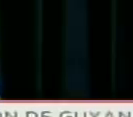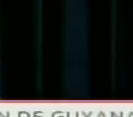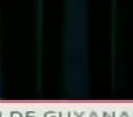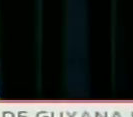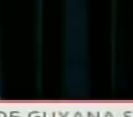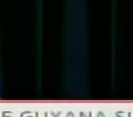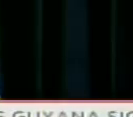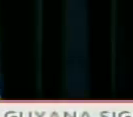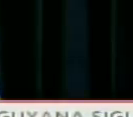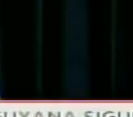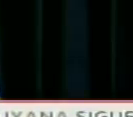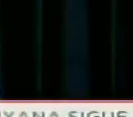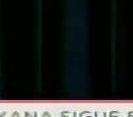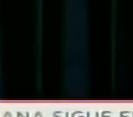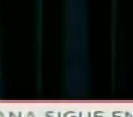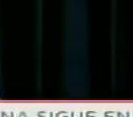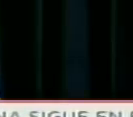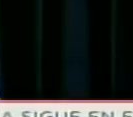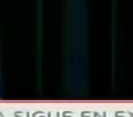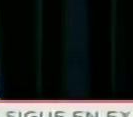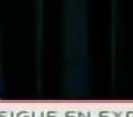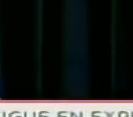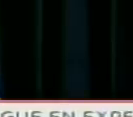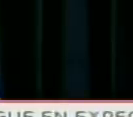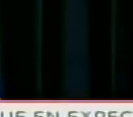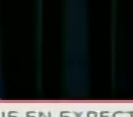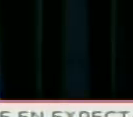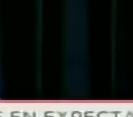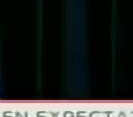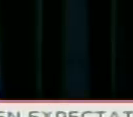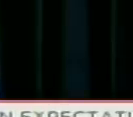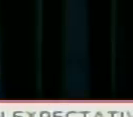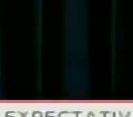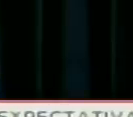Bueno, en primer lugar debo decir que las veces que se han